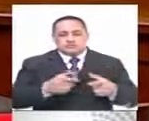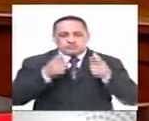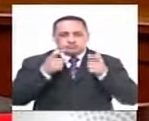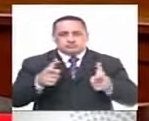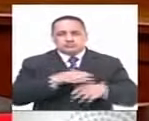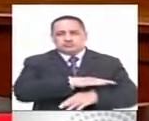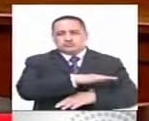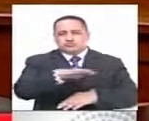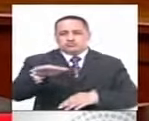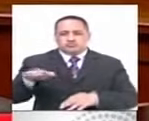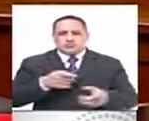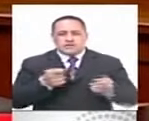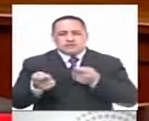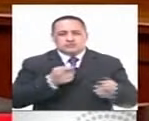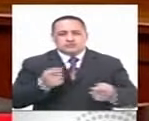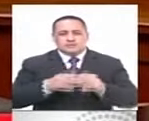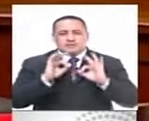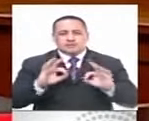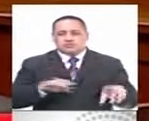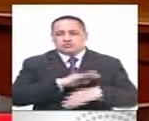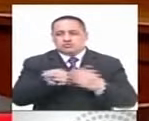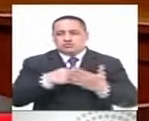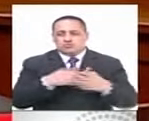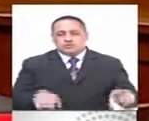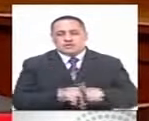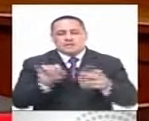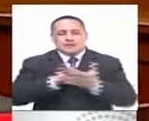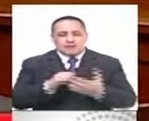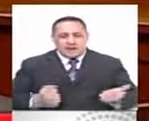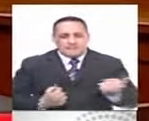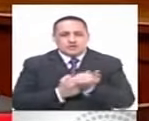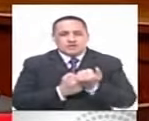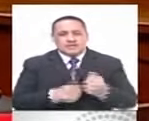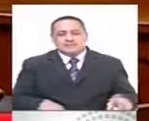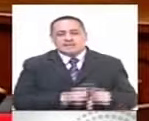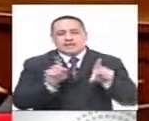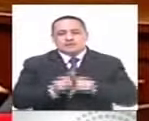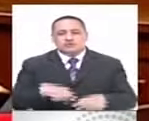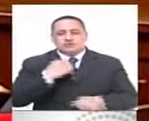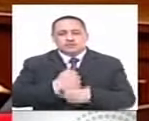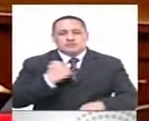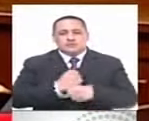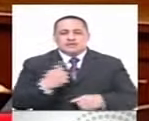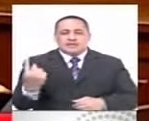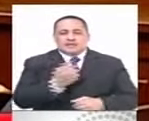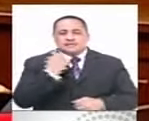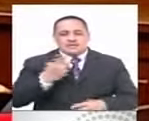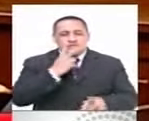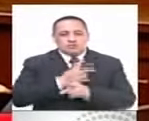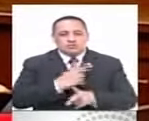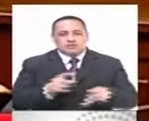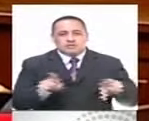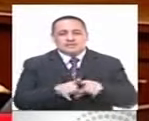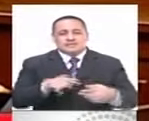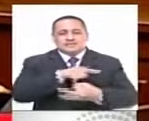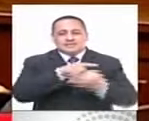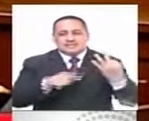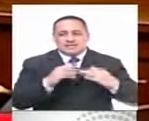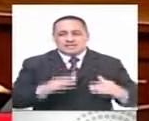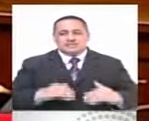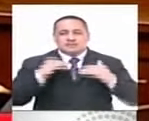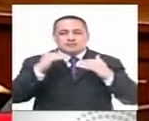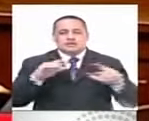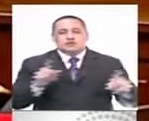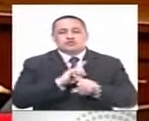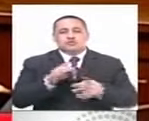Sistema Nacional de Gestión de Riesgos de Desastre, impulsará las acciones de prevención en los tres niveles de gobierno.